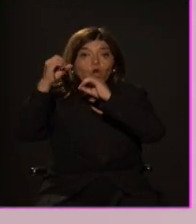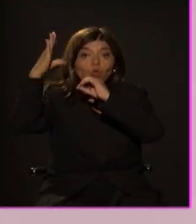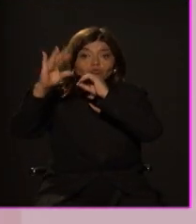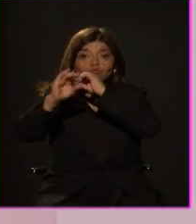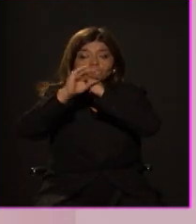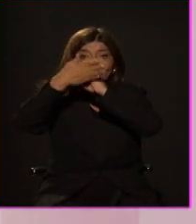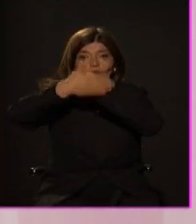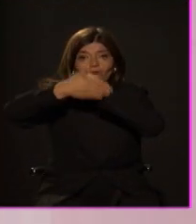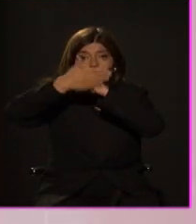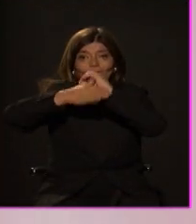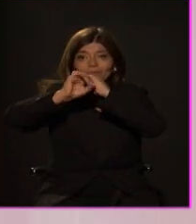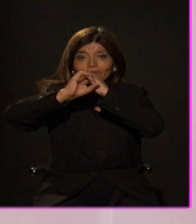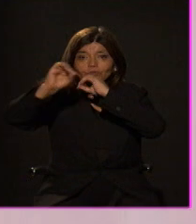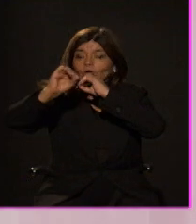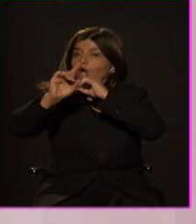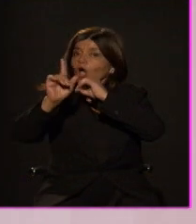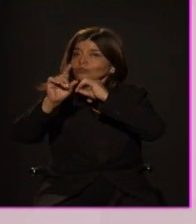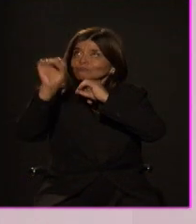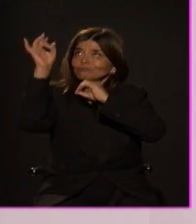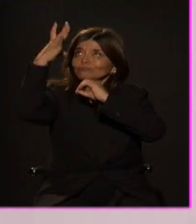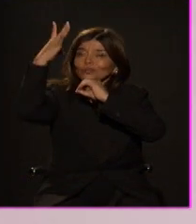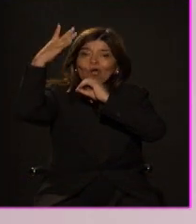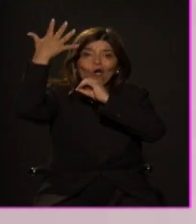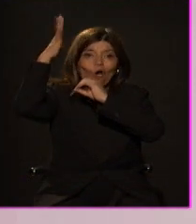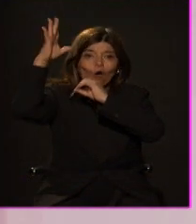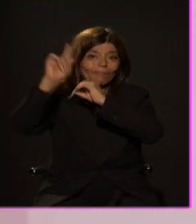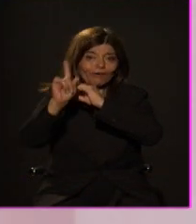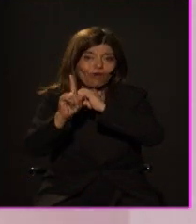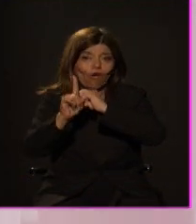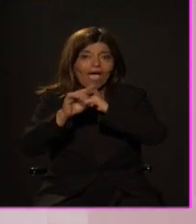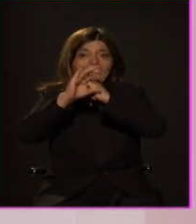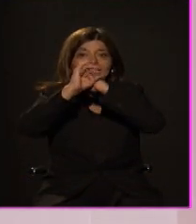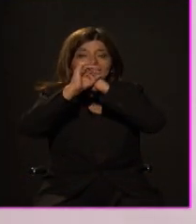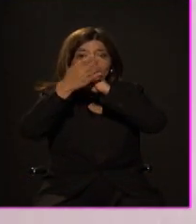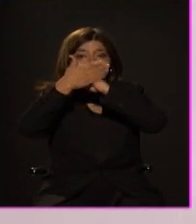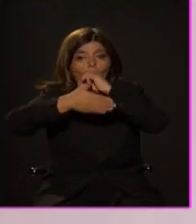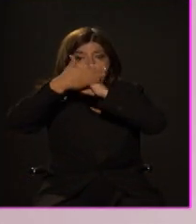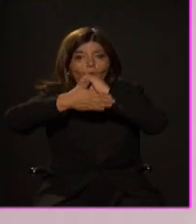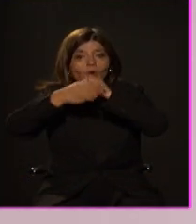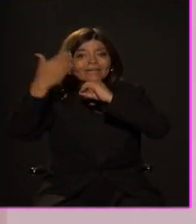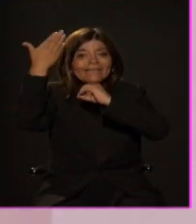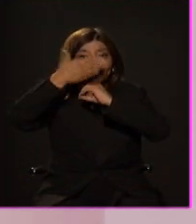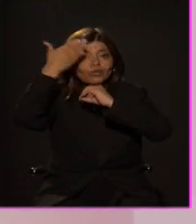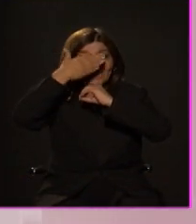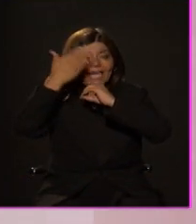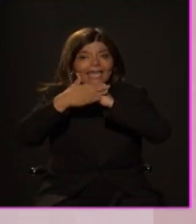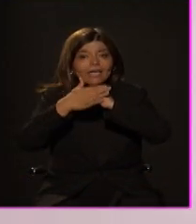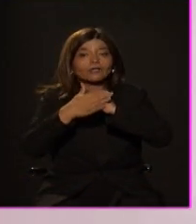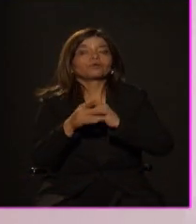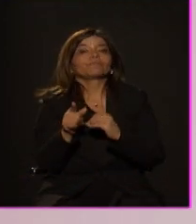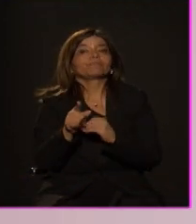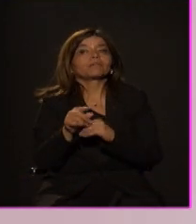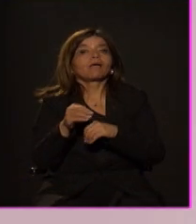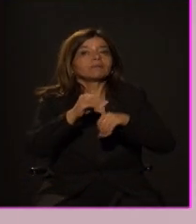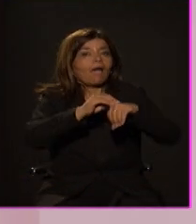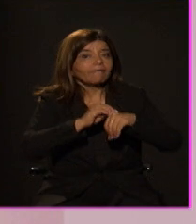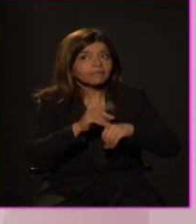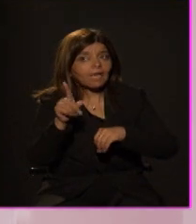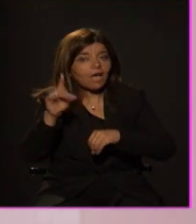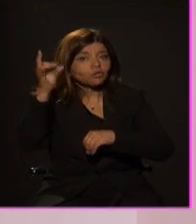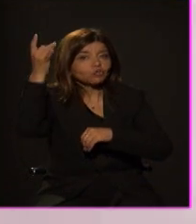no, esto no es supernova, es un agujero negro supermasivo. Entonces al tiro, ahí ya empiezan como a saltar un poco las alertas, algo pasa, no es lo que esperábamos.